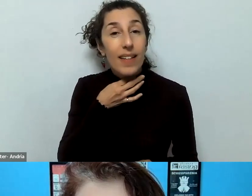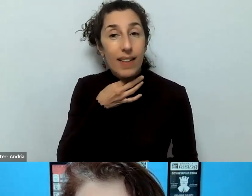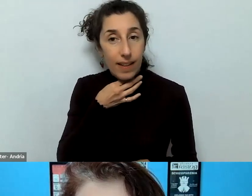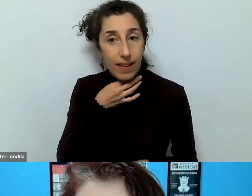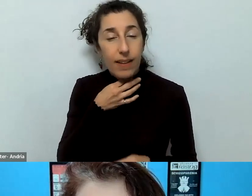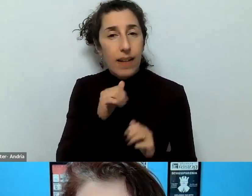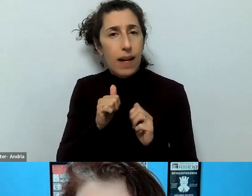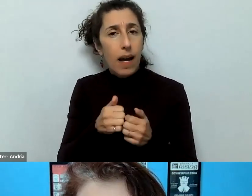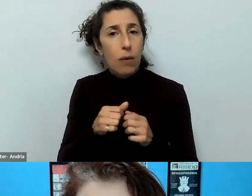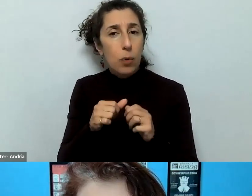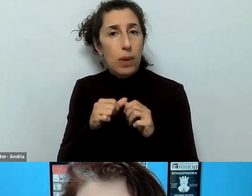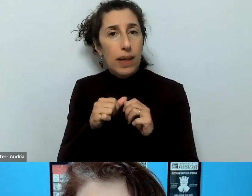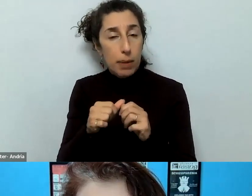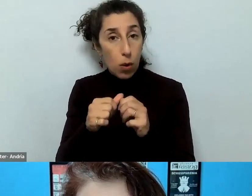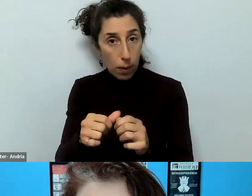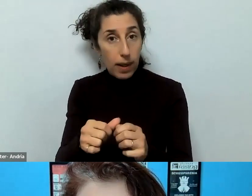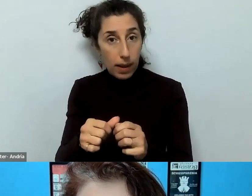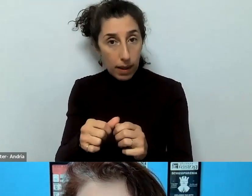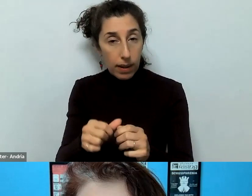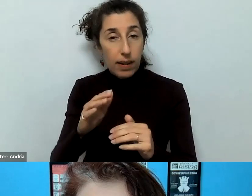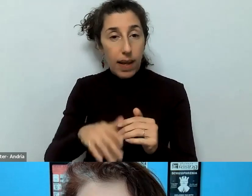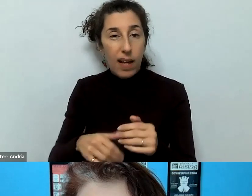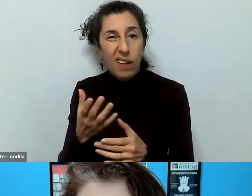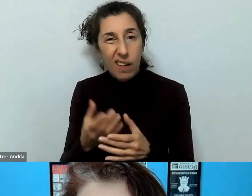¿Cómo mantienes esa curiosidad?